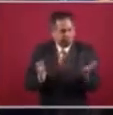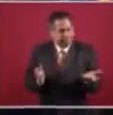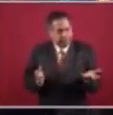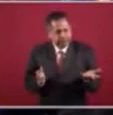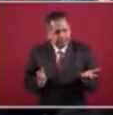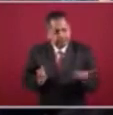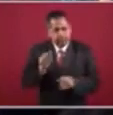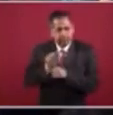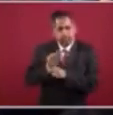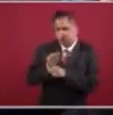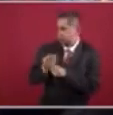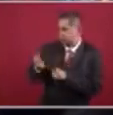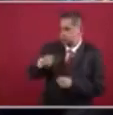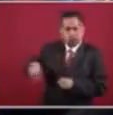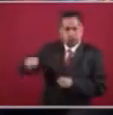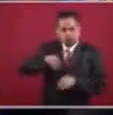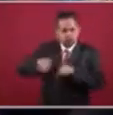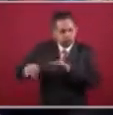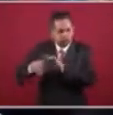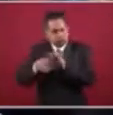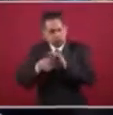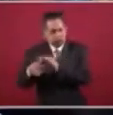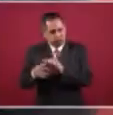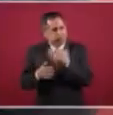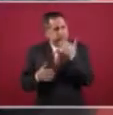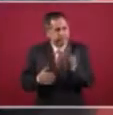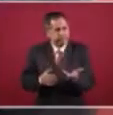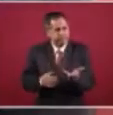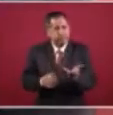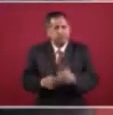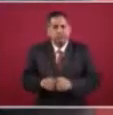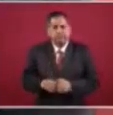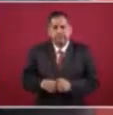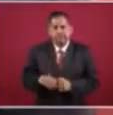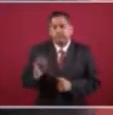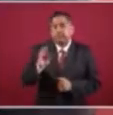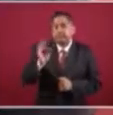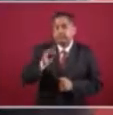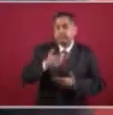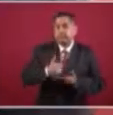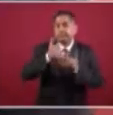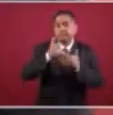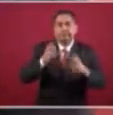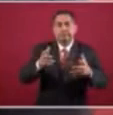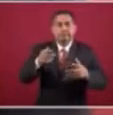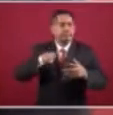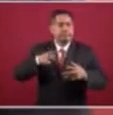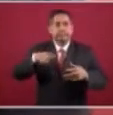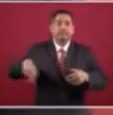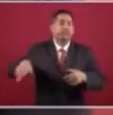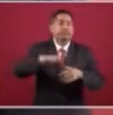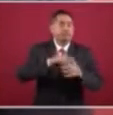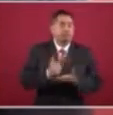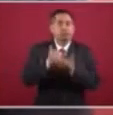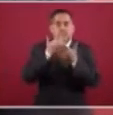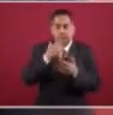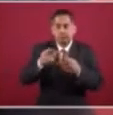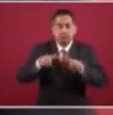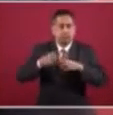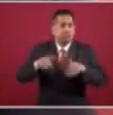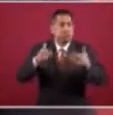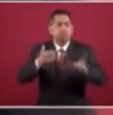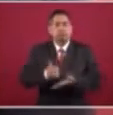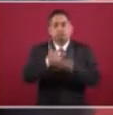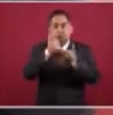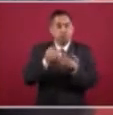como lo estamos haciendo, y si nos ayuda la gente, el pueblo,